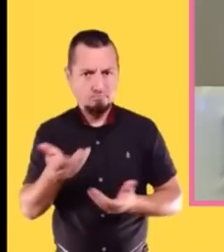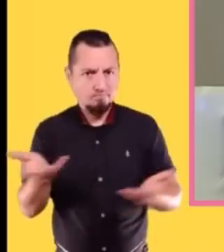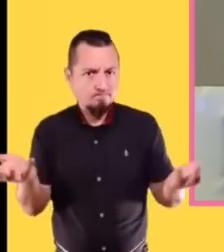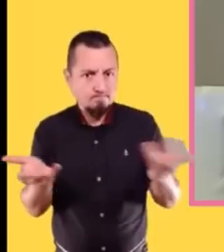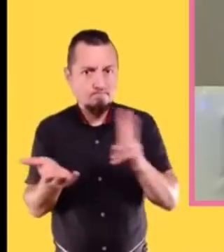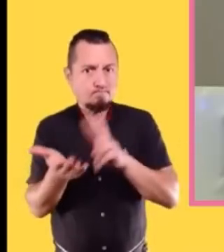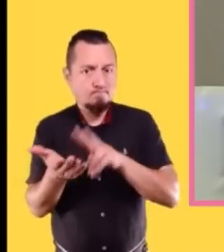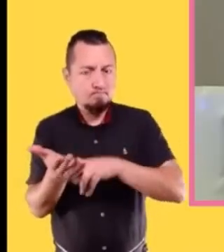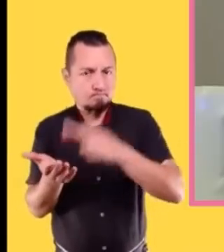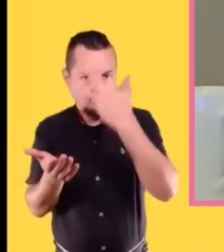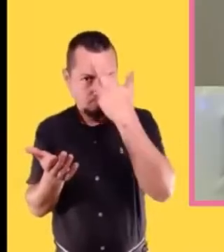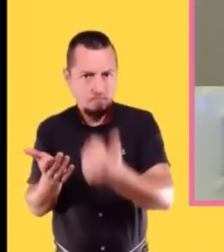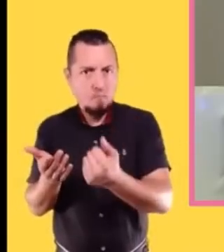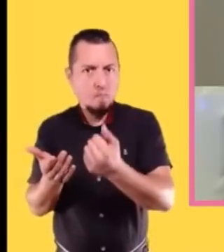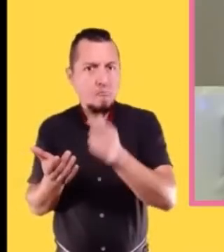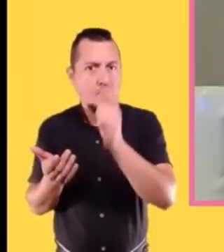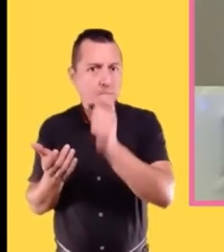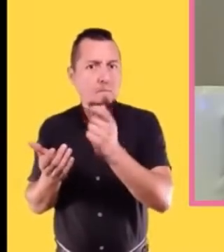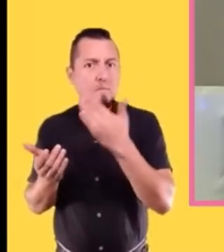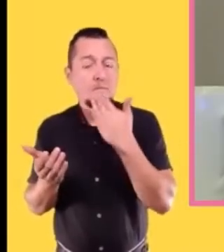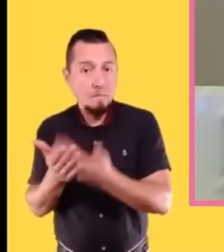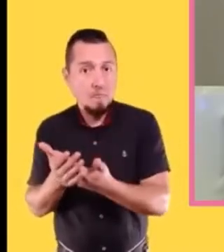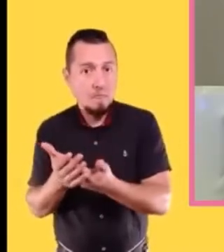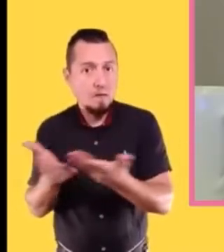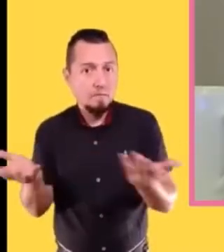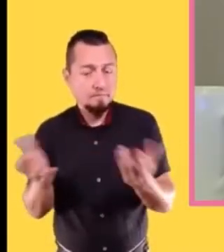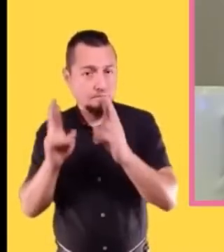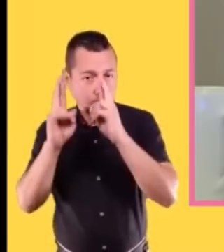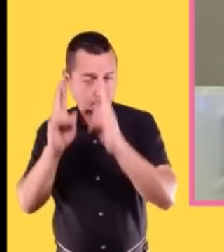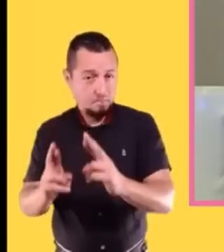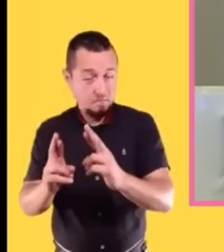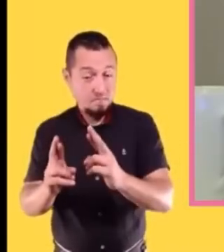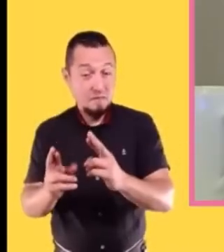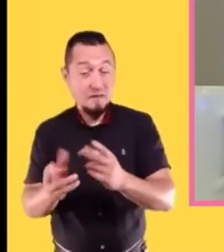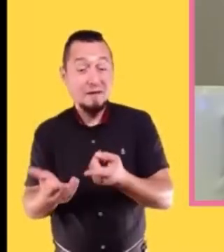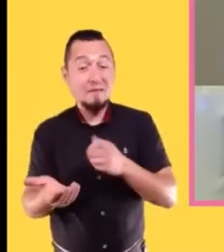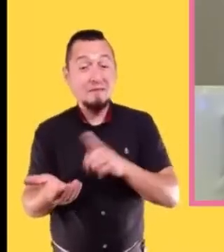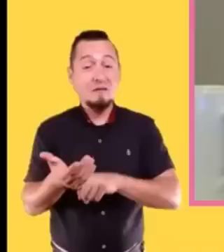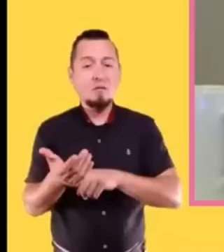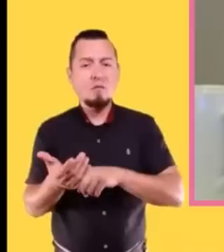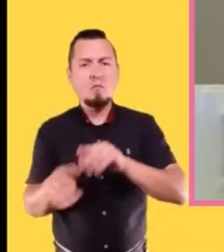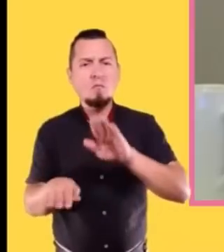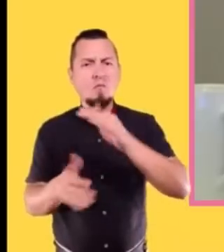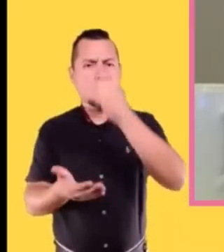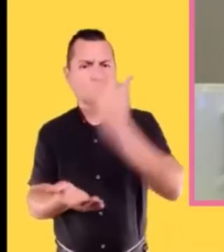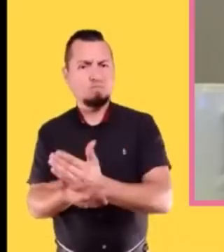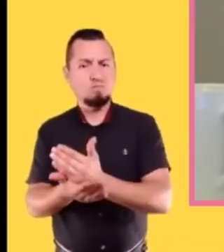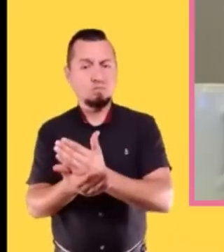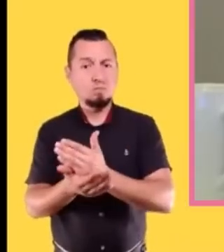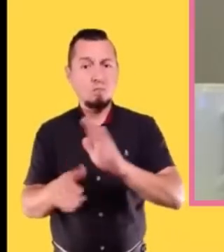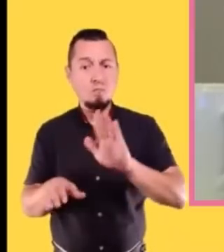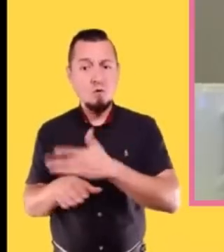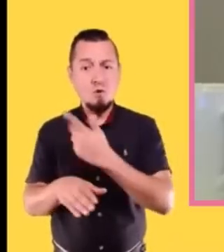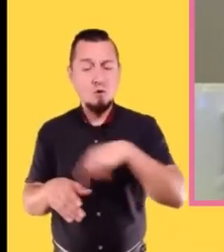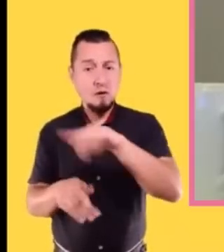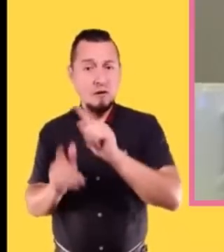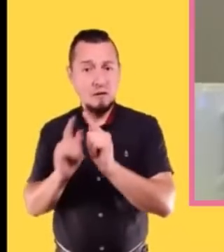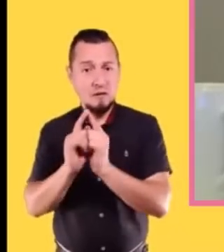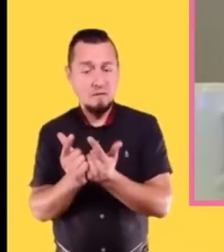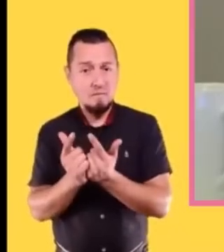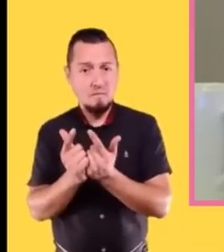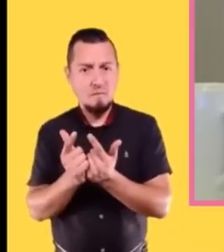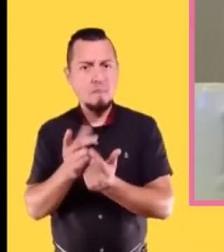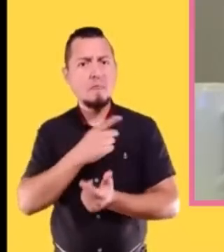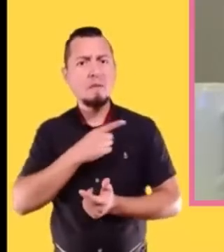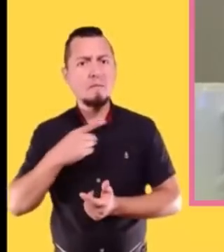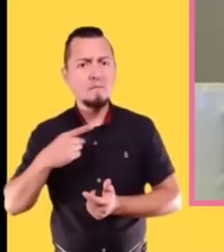jurídica. Pero lo que está detrás de esa suspensión no es el contenido de los libros. Es un problema de procedimiento y es